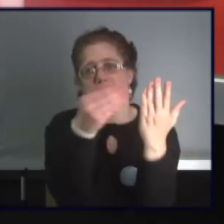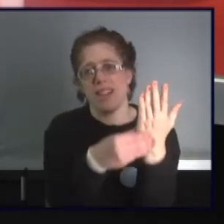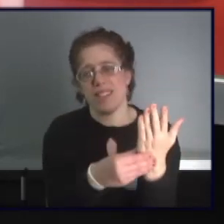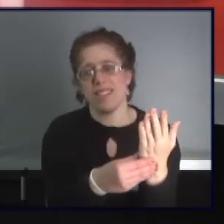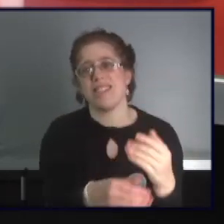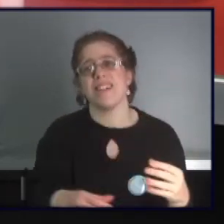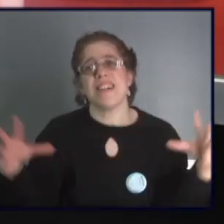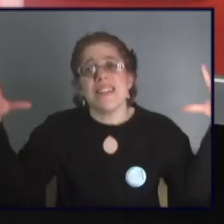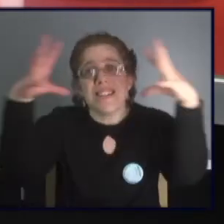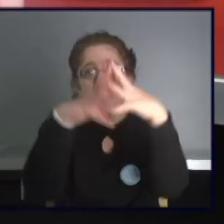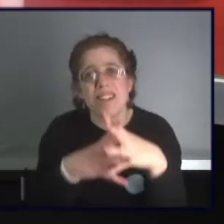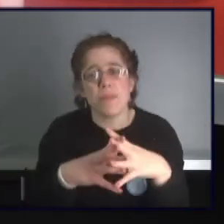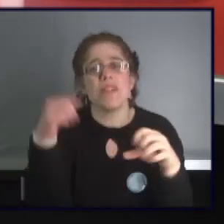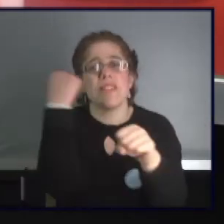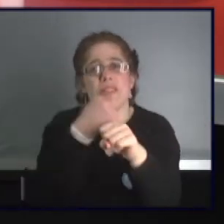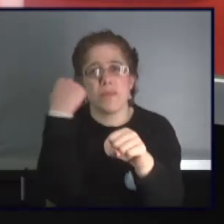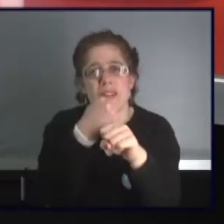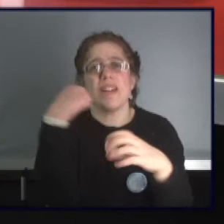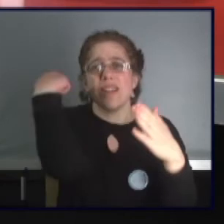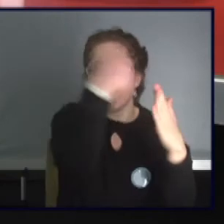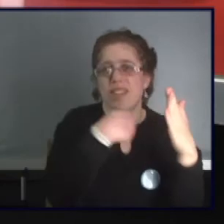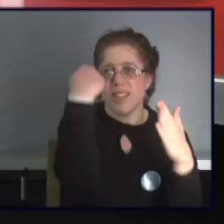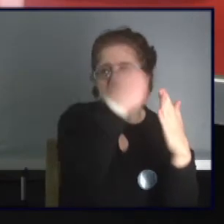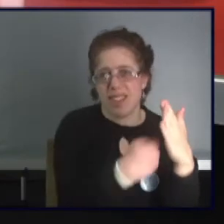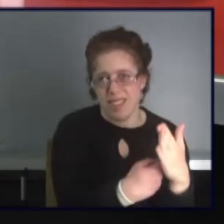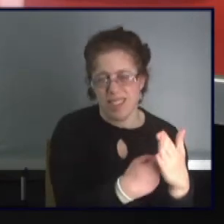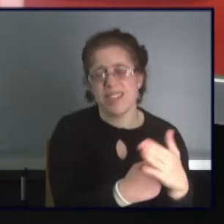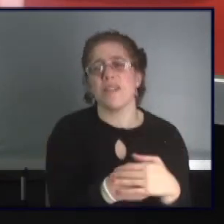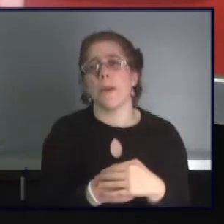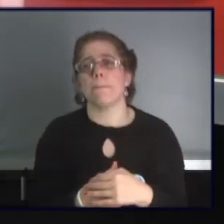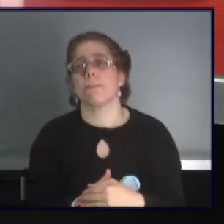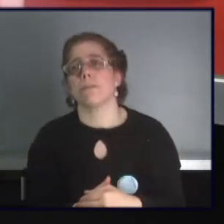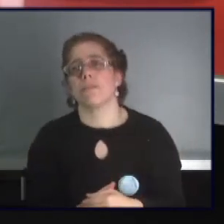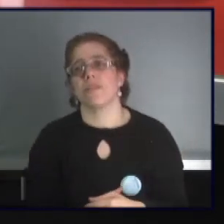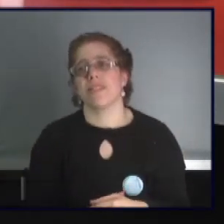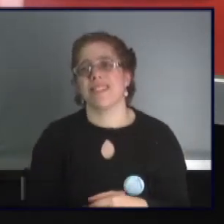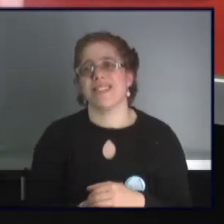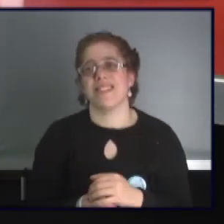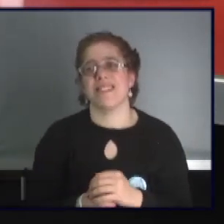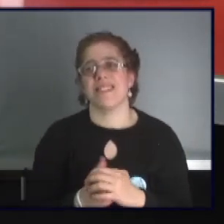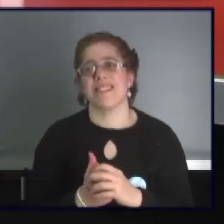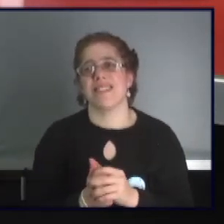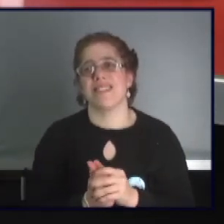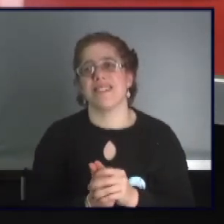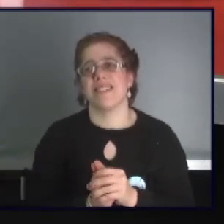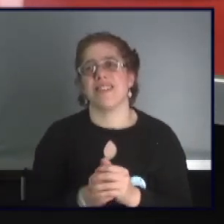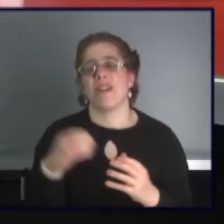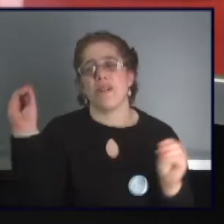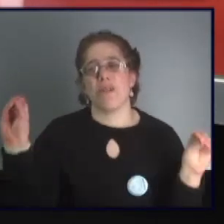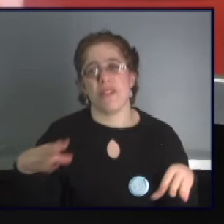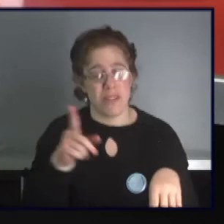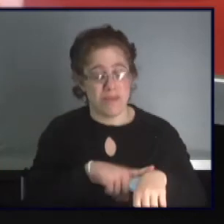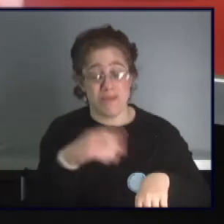esté integrada por trabajadores luchadores tienen esta característica está se nos bueno el tiempo volando no sé si es bueno o malo pero